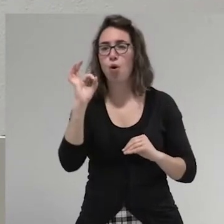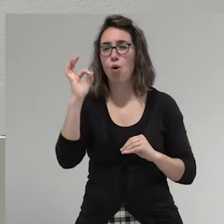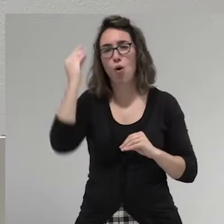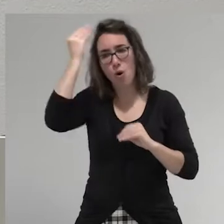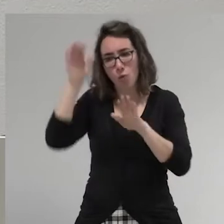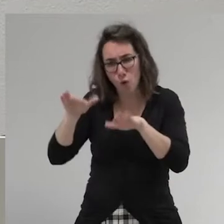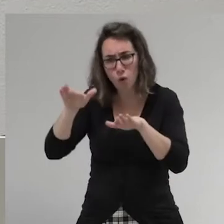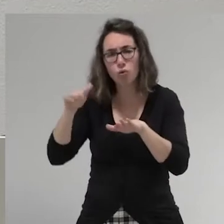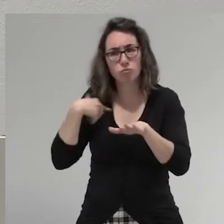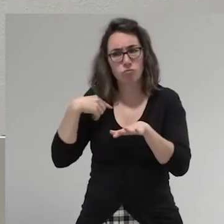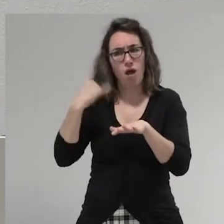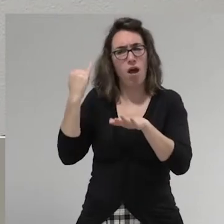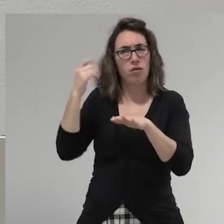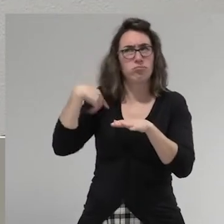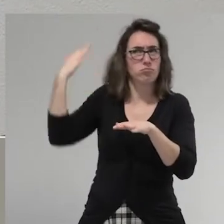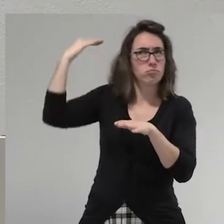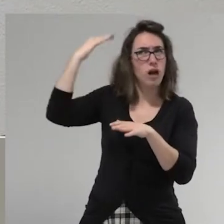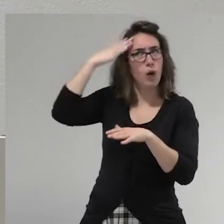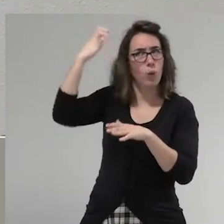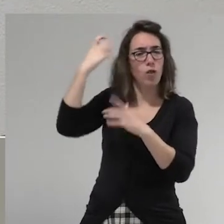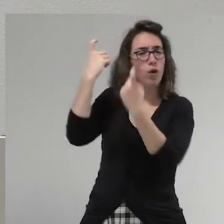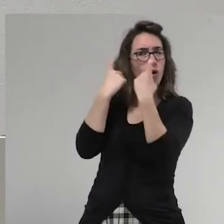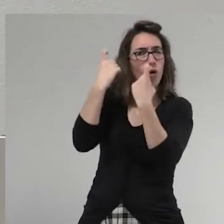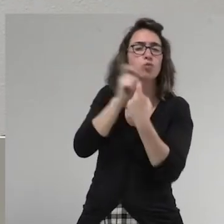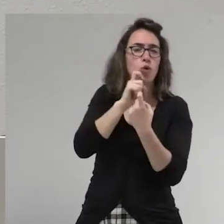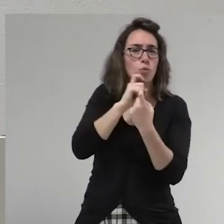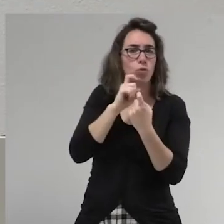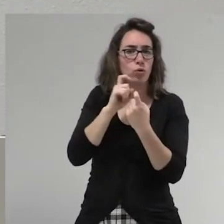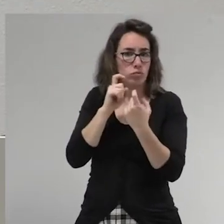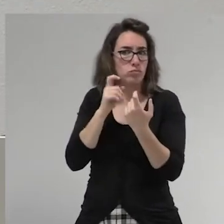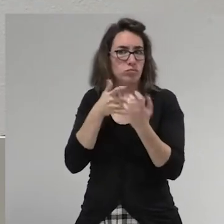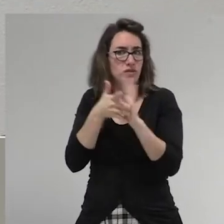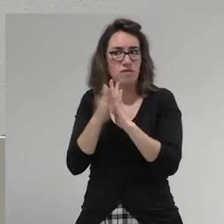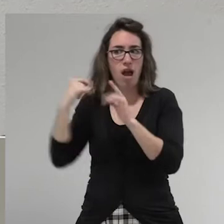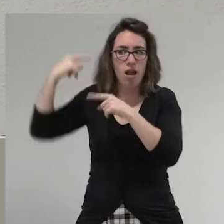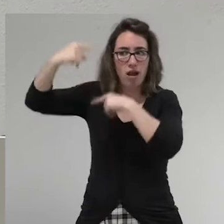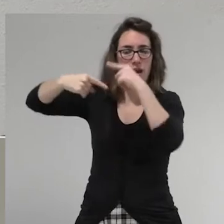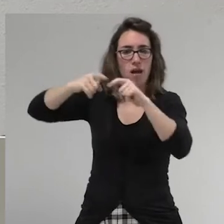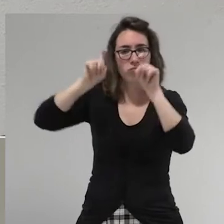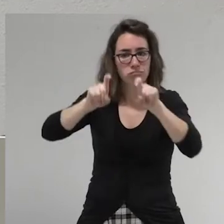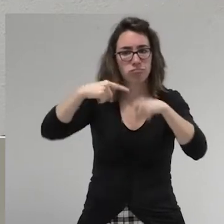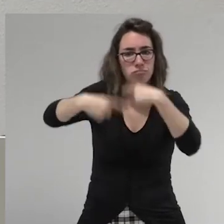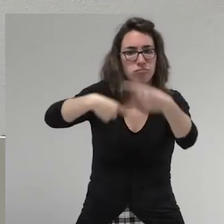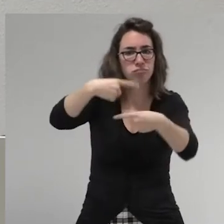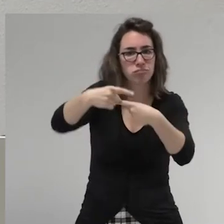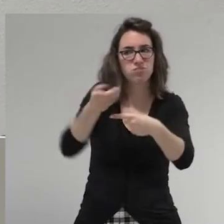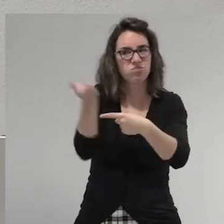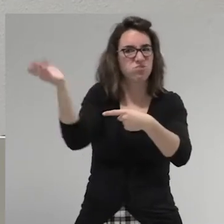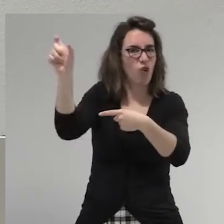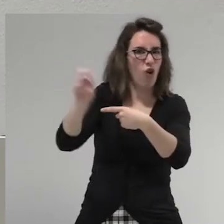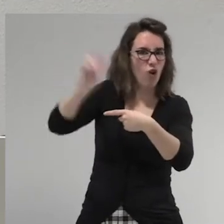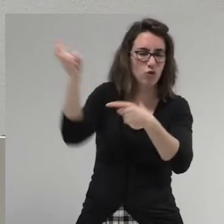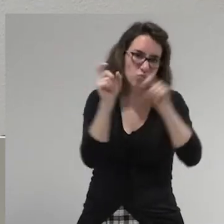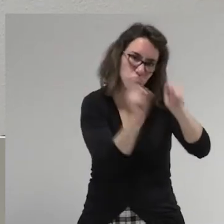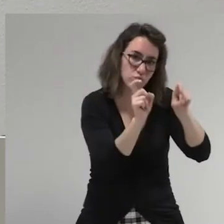Al-Ándalus. Quiero decir, hay toda una producción del imaginario sobre quién es ese otro que ha sido profundamente perjudicial